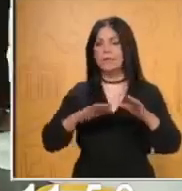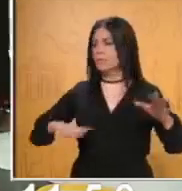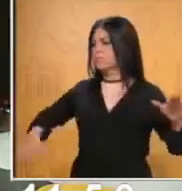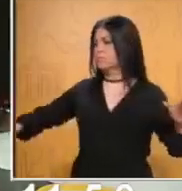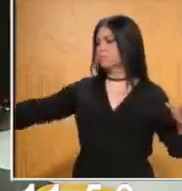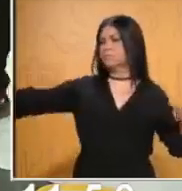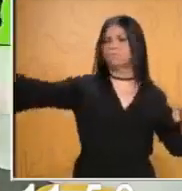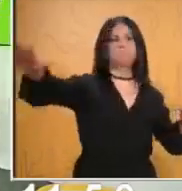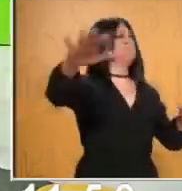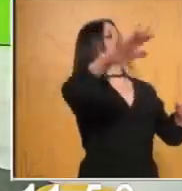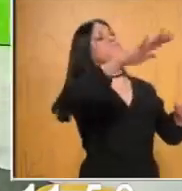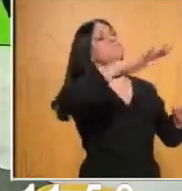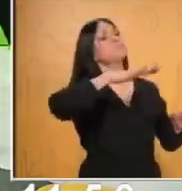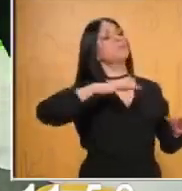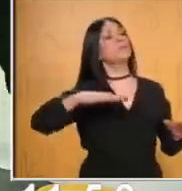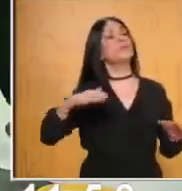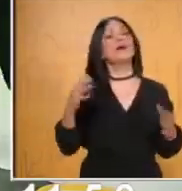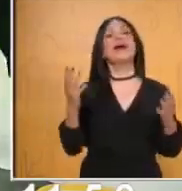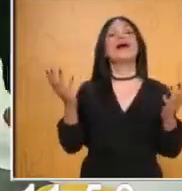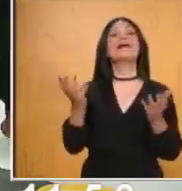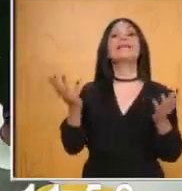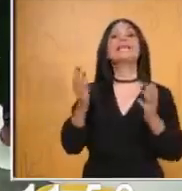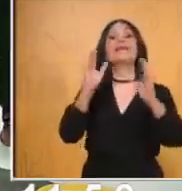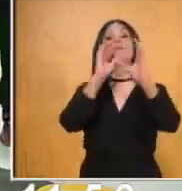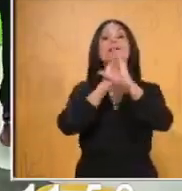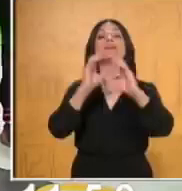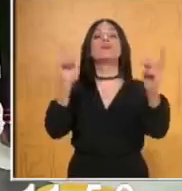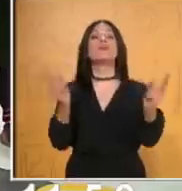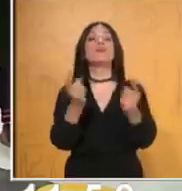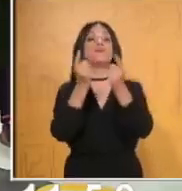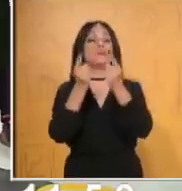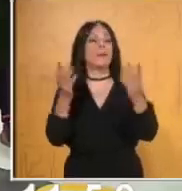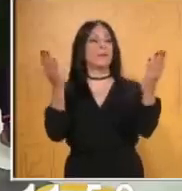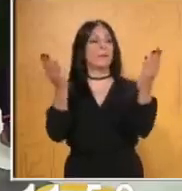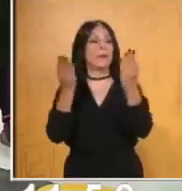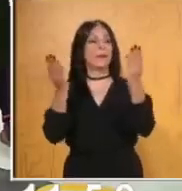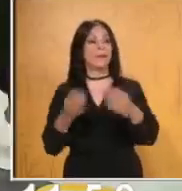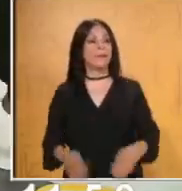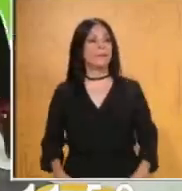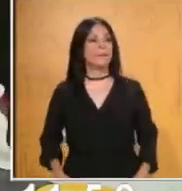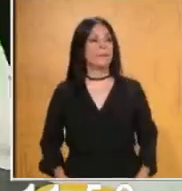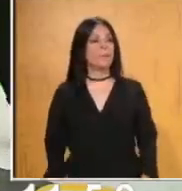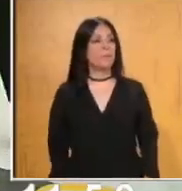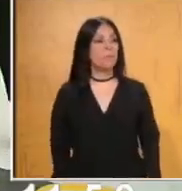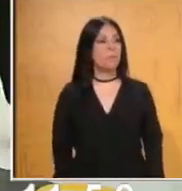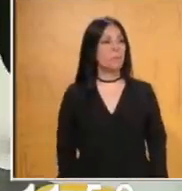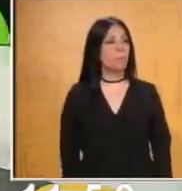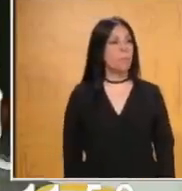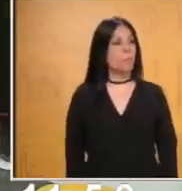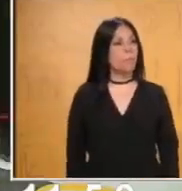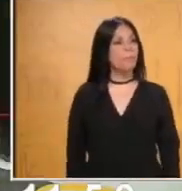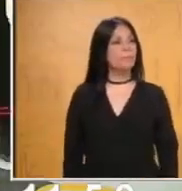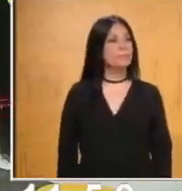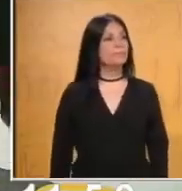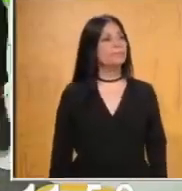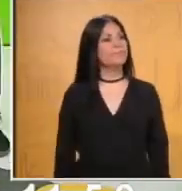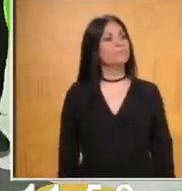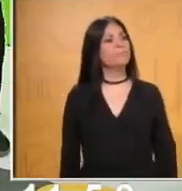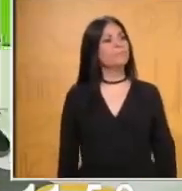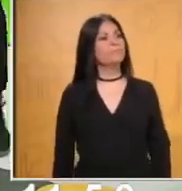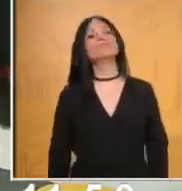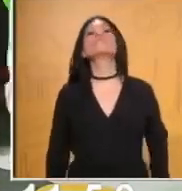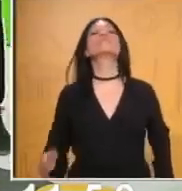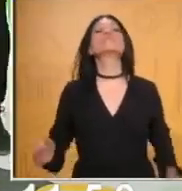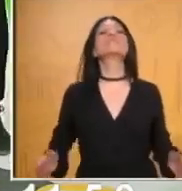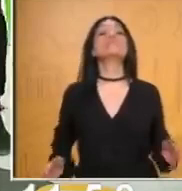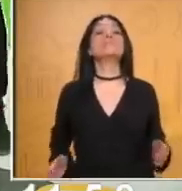ahí donde estamos, porque vamos a ir con una cancioncita muy sencilla. Vamos a escuchar la música. Vamos a marchar. Una